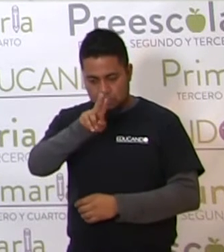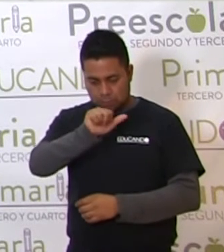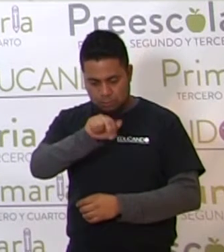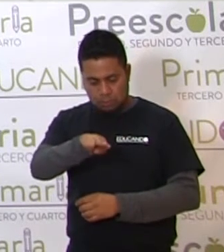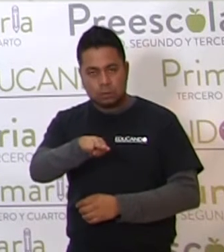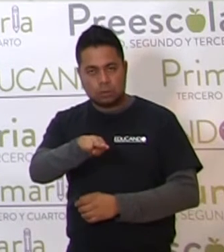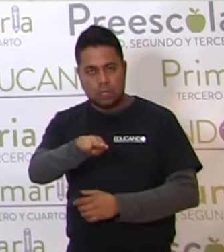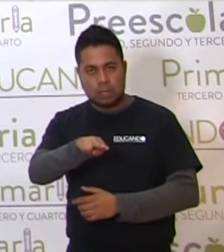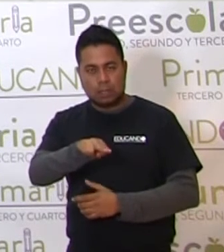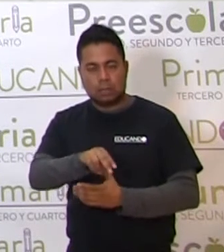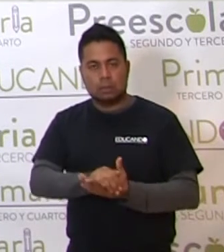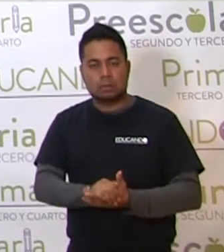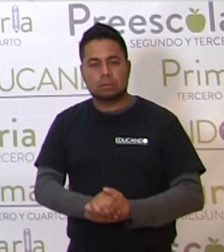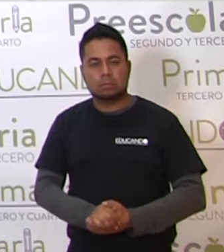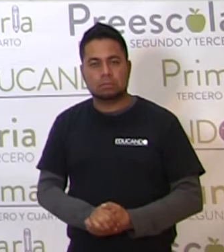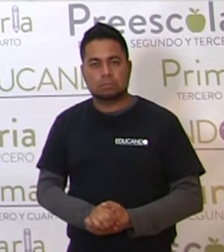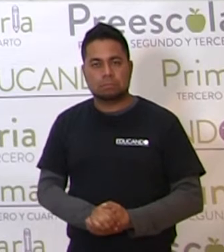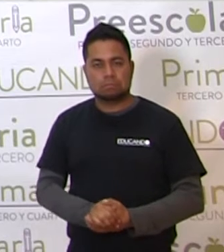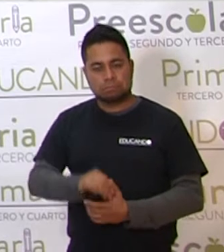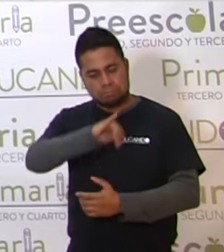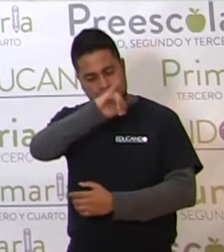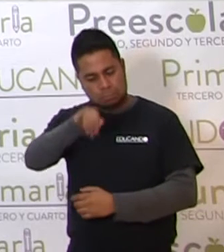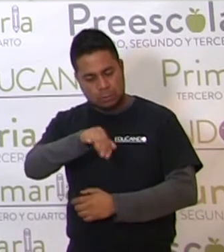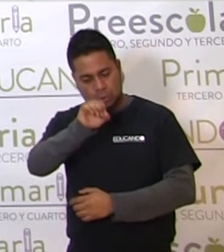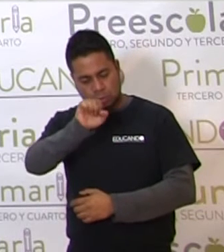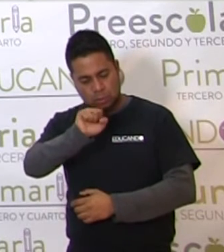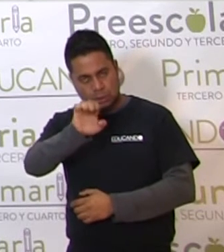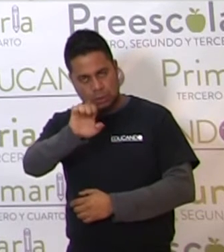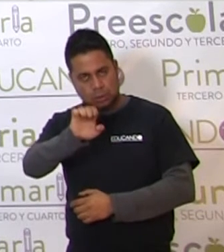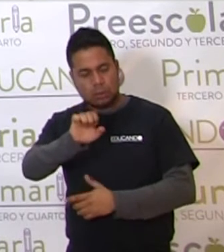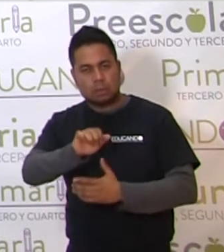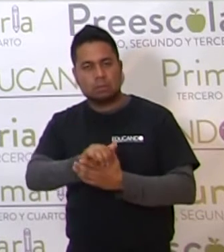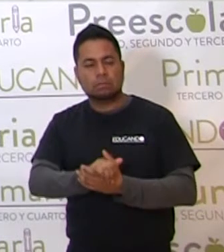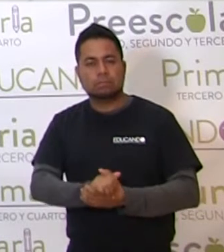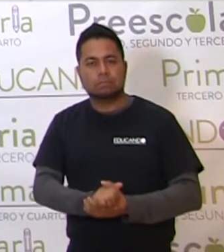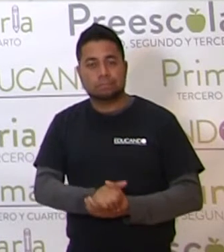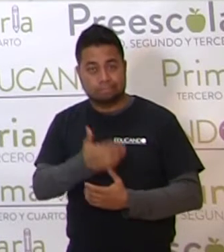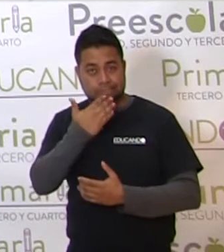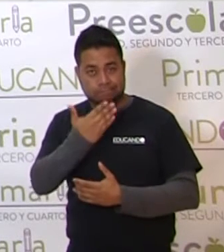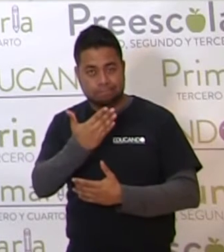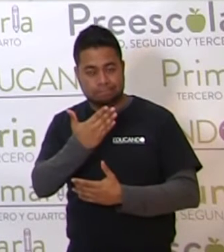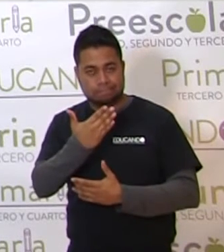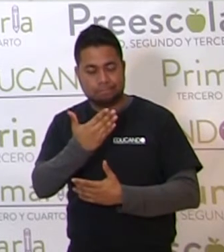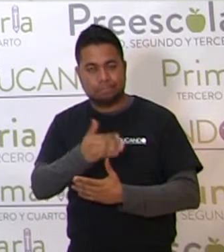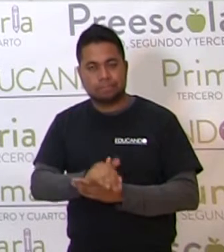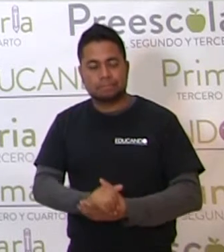Juan Juan José bien